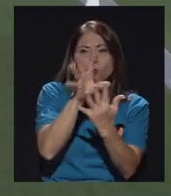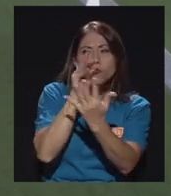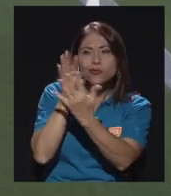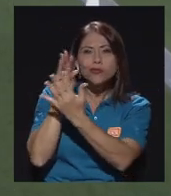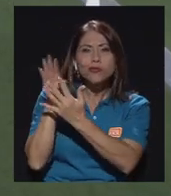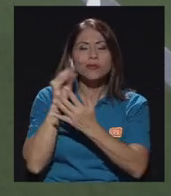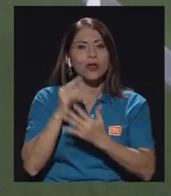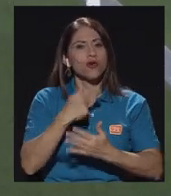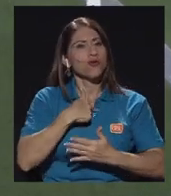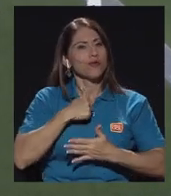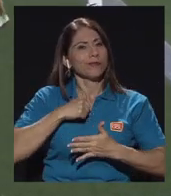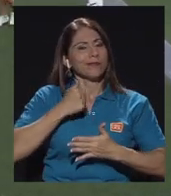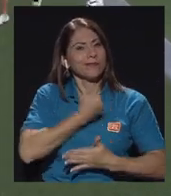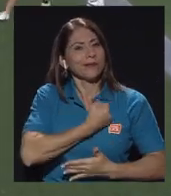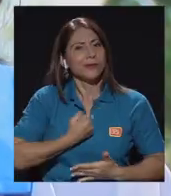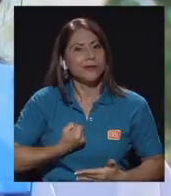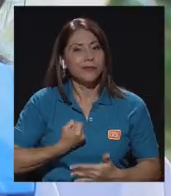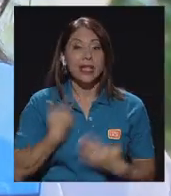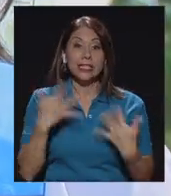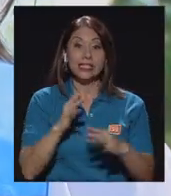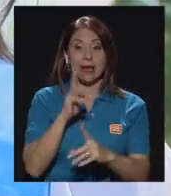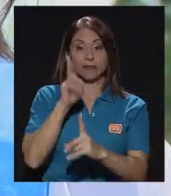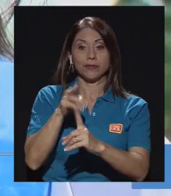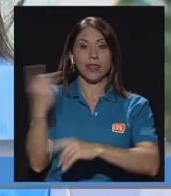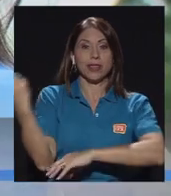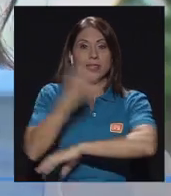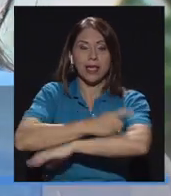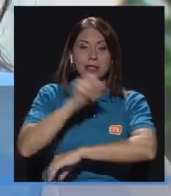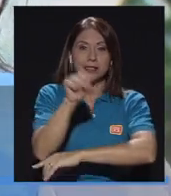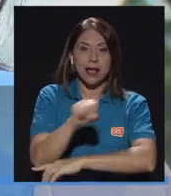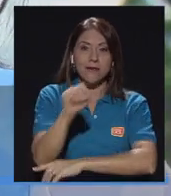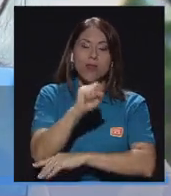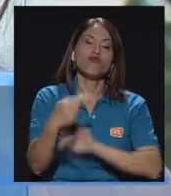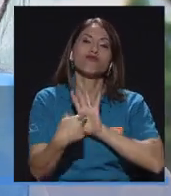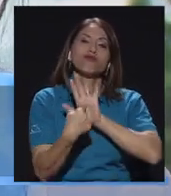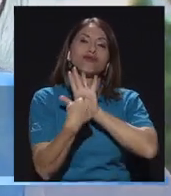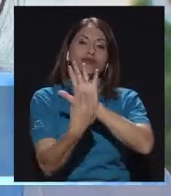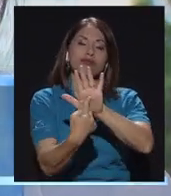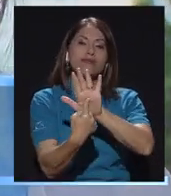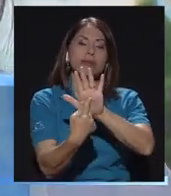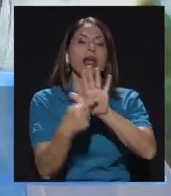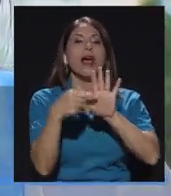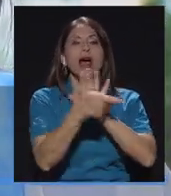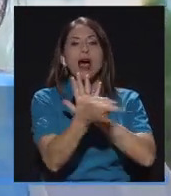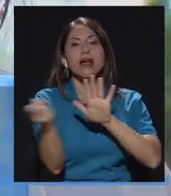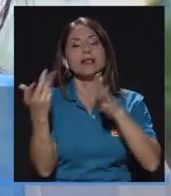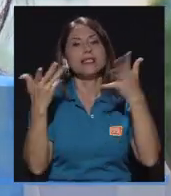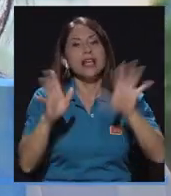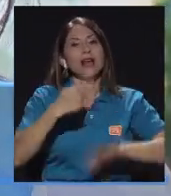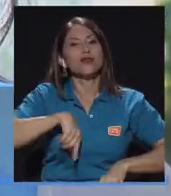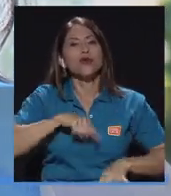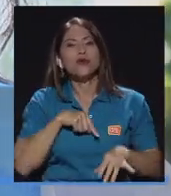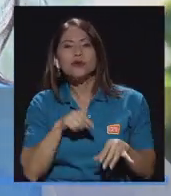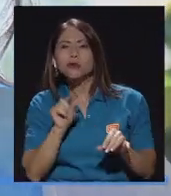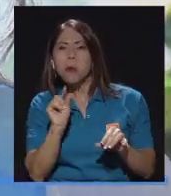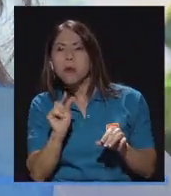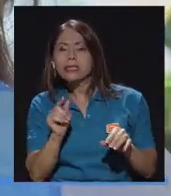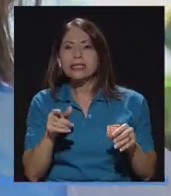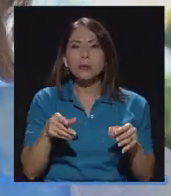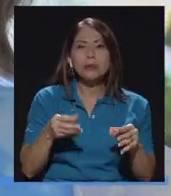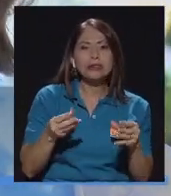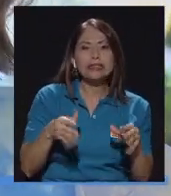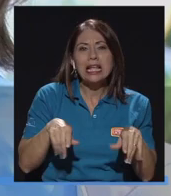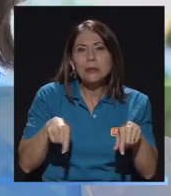todo. Ya propiamente el sábado tuvimos una presentación de exhibición donde más bien ya estábamos como nerviosillos porque era la